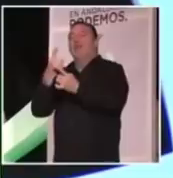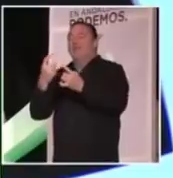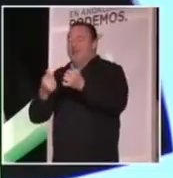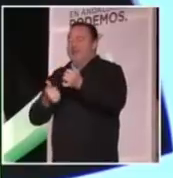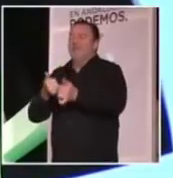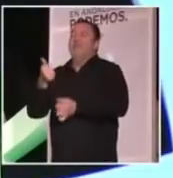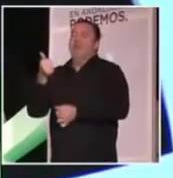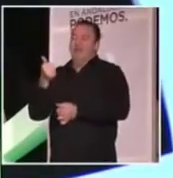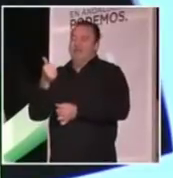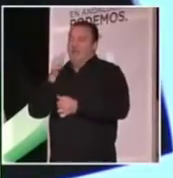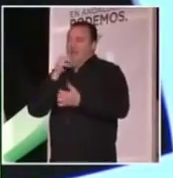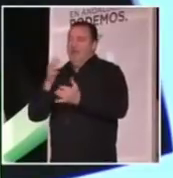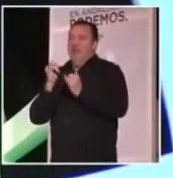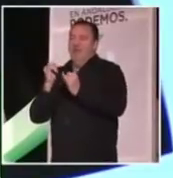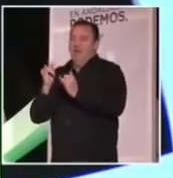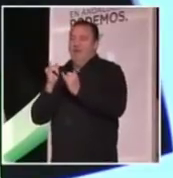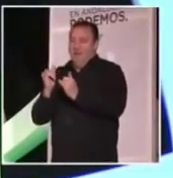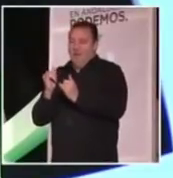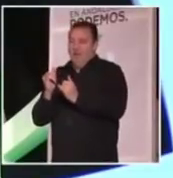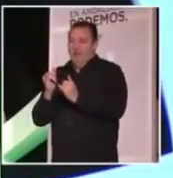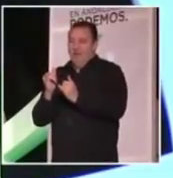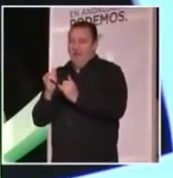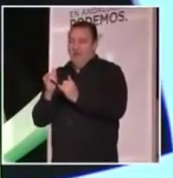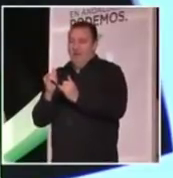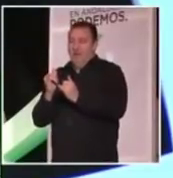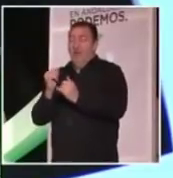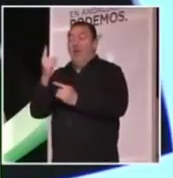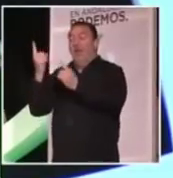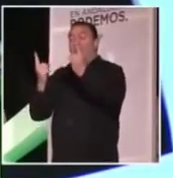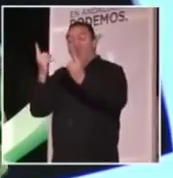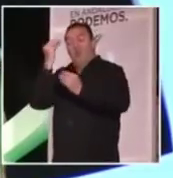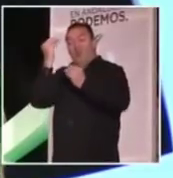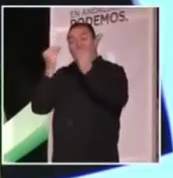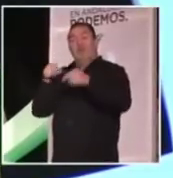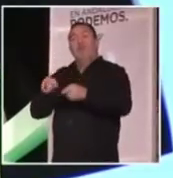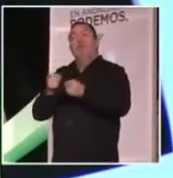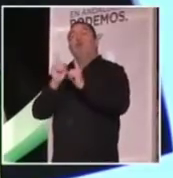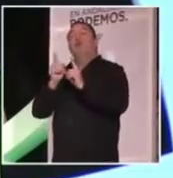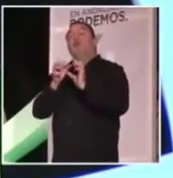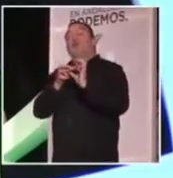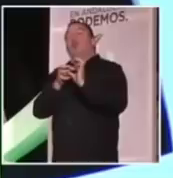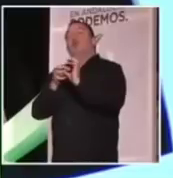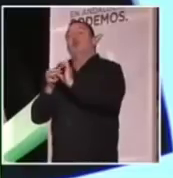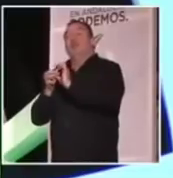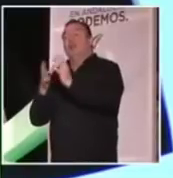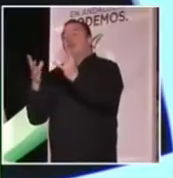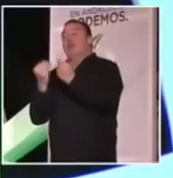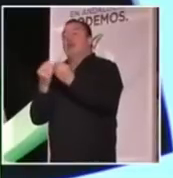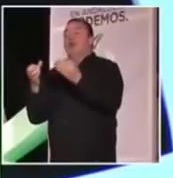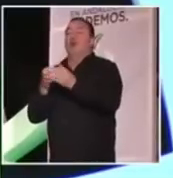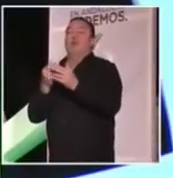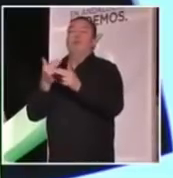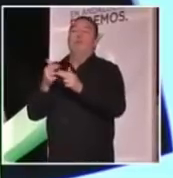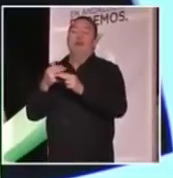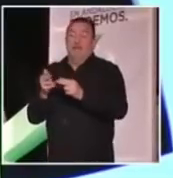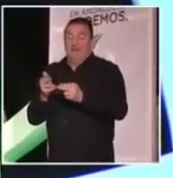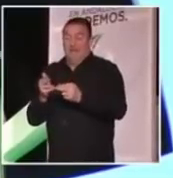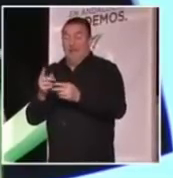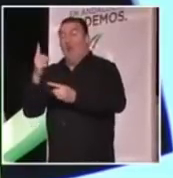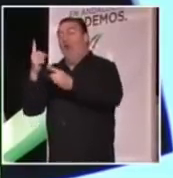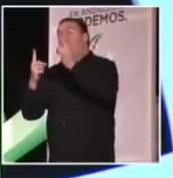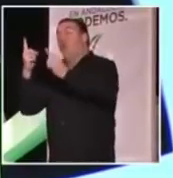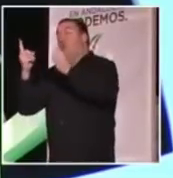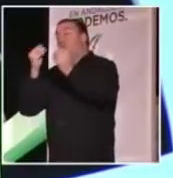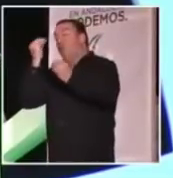más de lo que hay ahora. Algunos creen que esto solamente tiene que ver con los partidos. Algunos